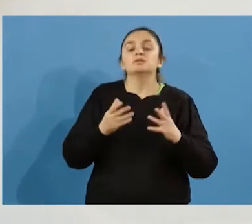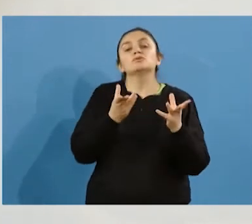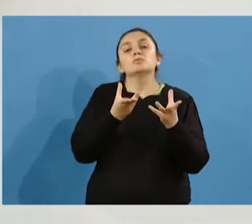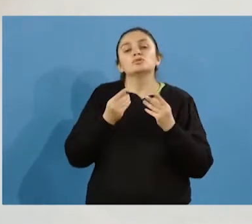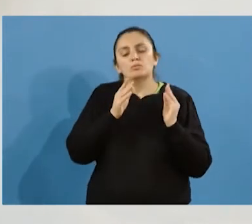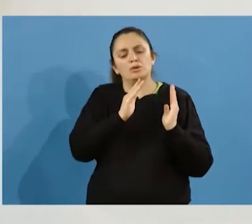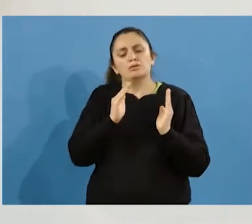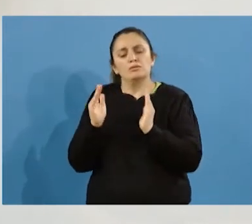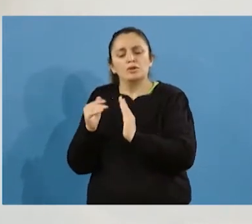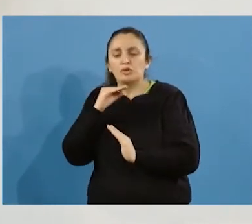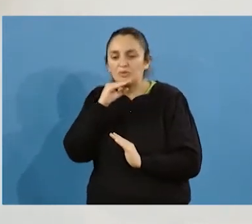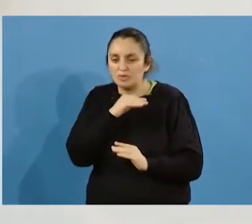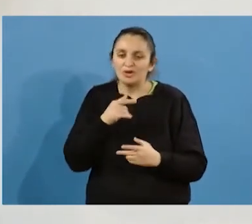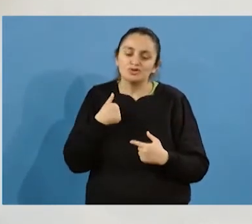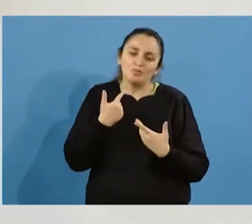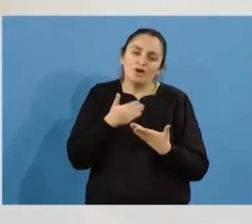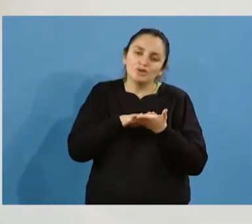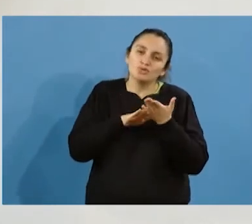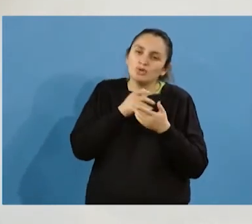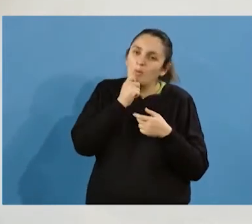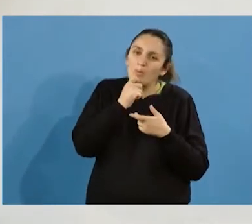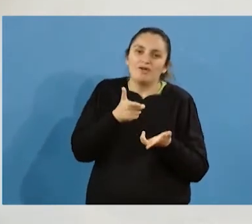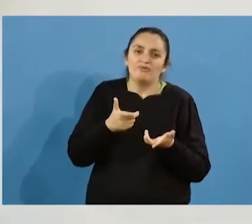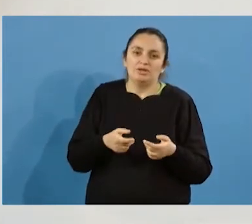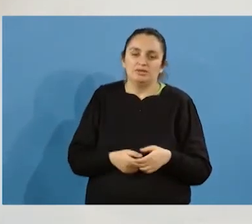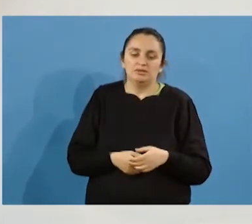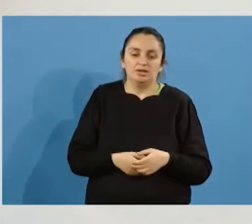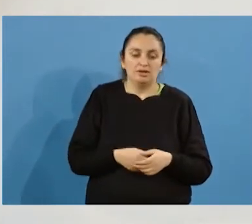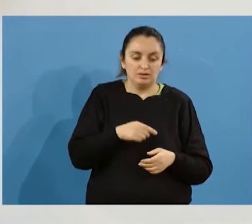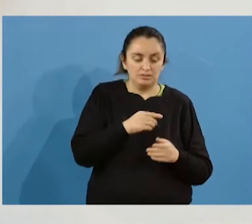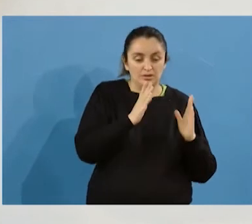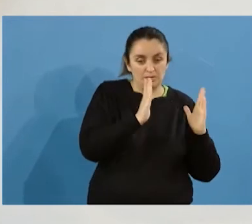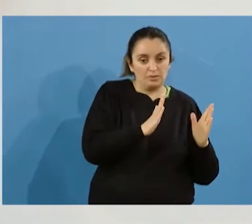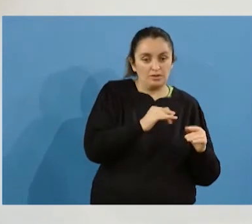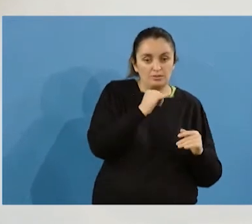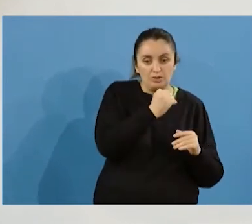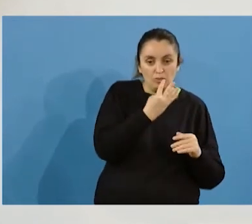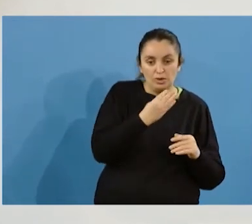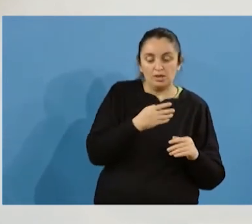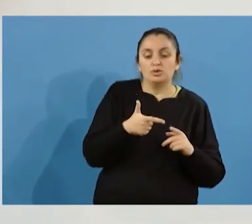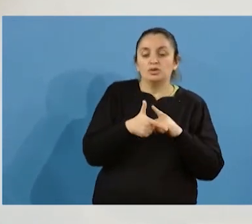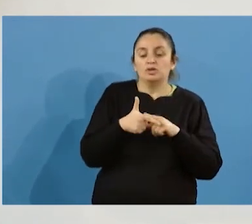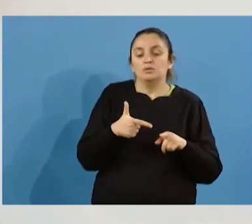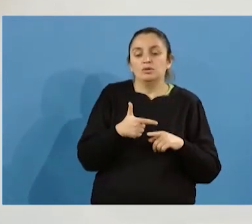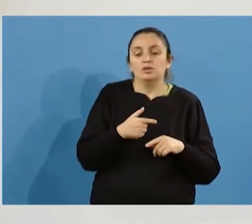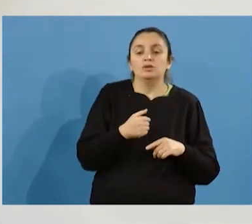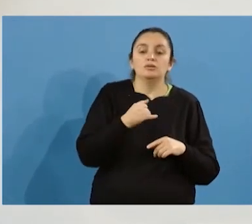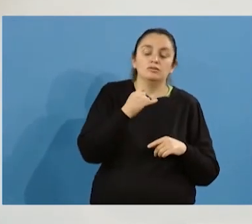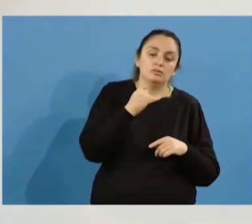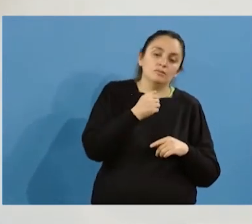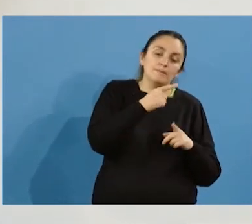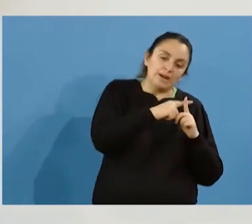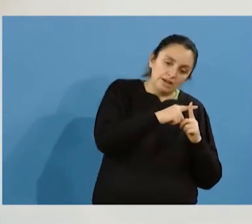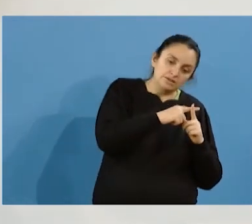mucho para que yo pueda resolverlo en este caso me va a quedar menos 4 más dividido menos me va a dar menos 16